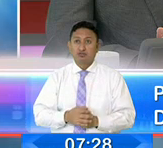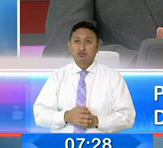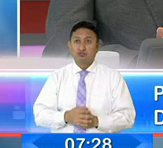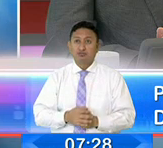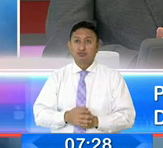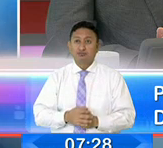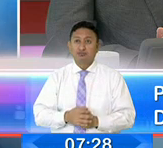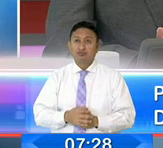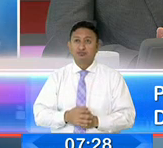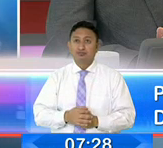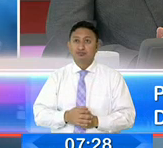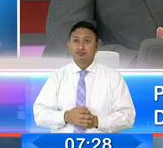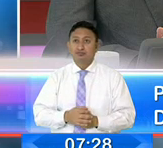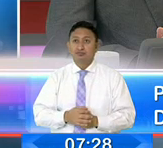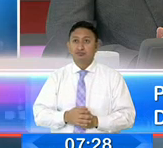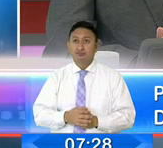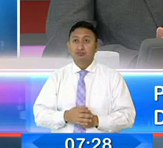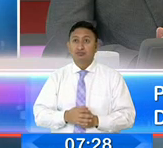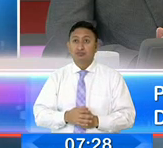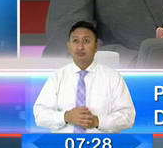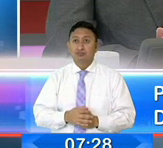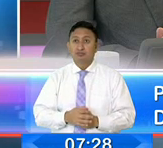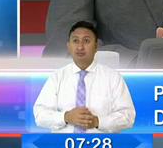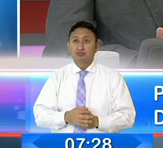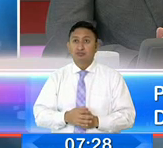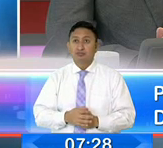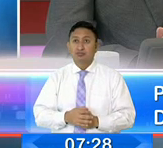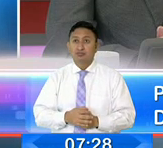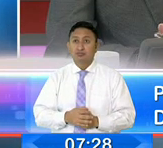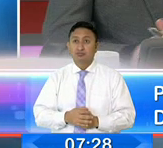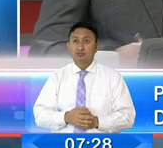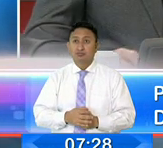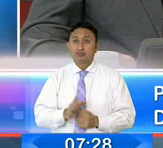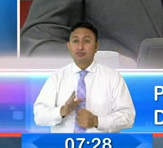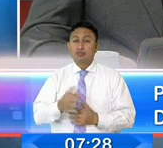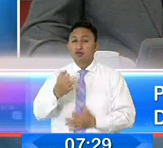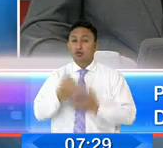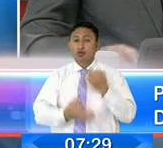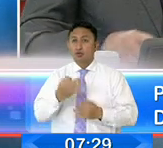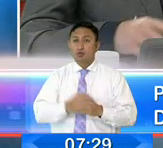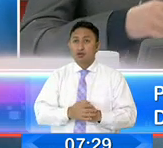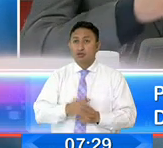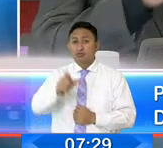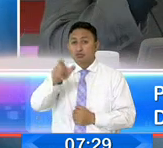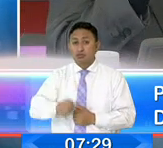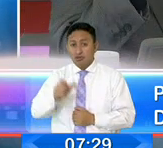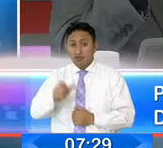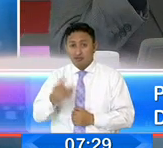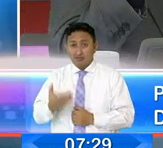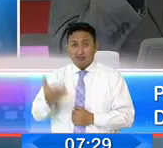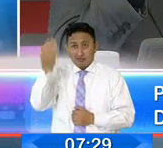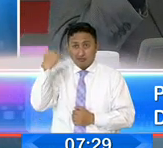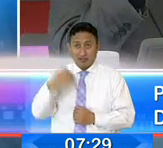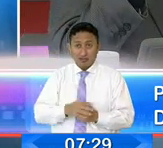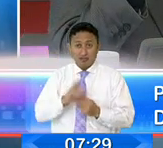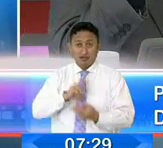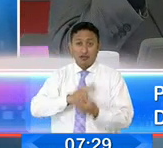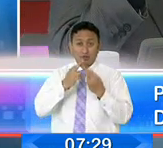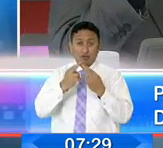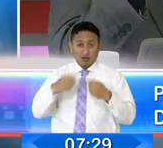Qué lástima. Cercanos, jueces a los que indudablemente algún día el poder de turno les apetemos que una parte medular de esta reforma